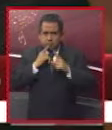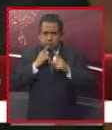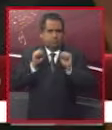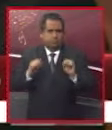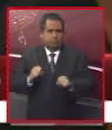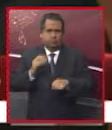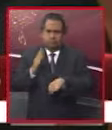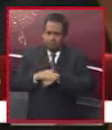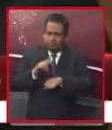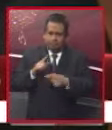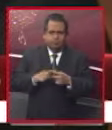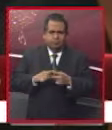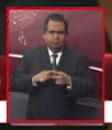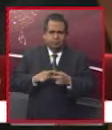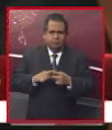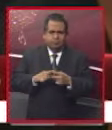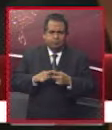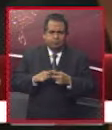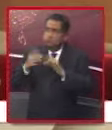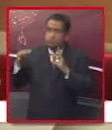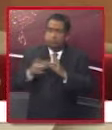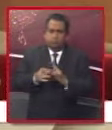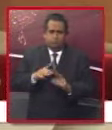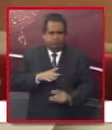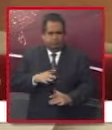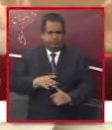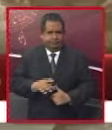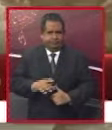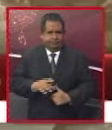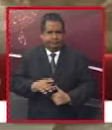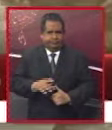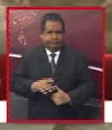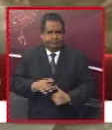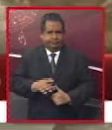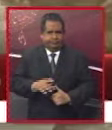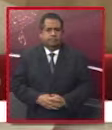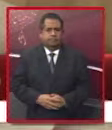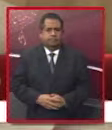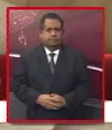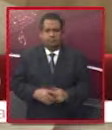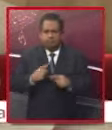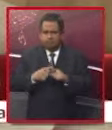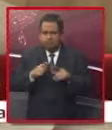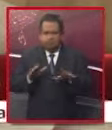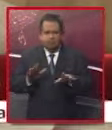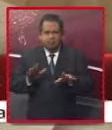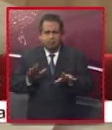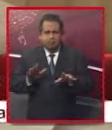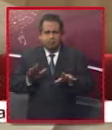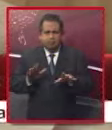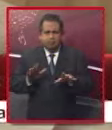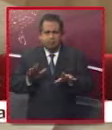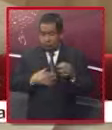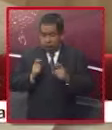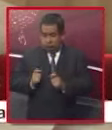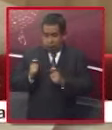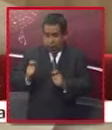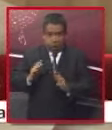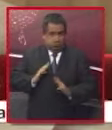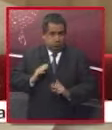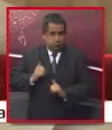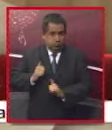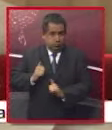penal acusatorio y los instrumentos internacionales. Con estos cambios, la justicia militar se ajusta a